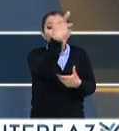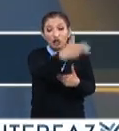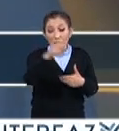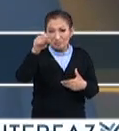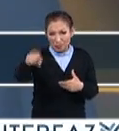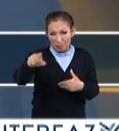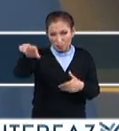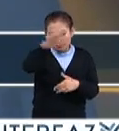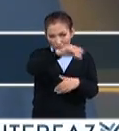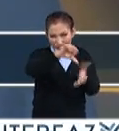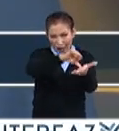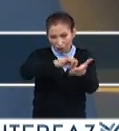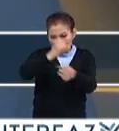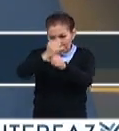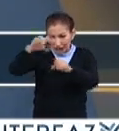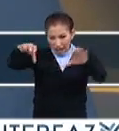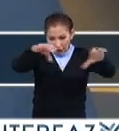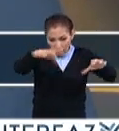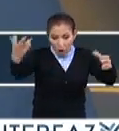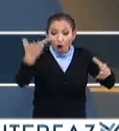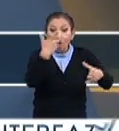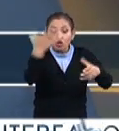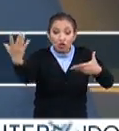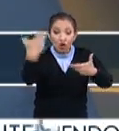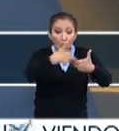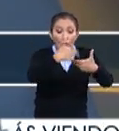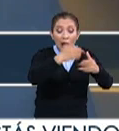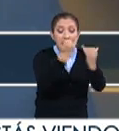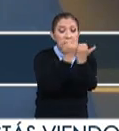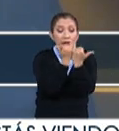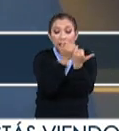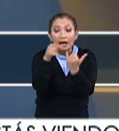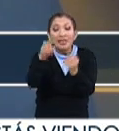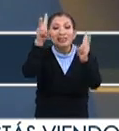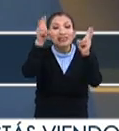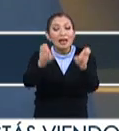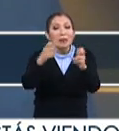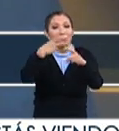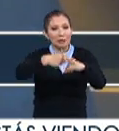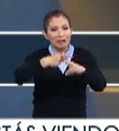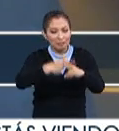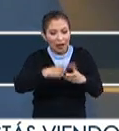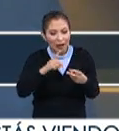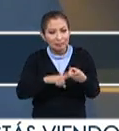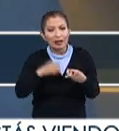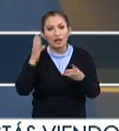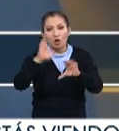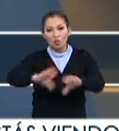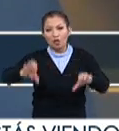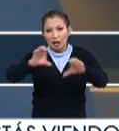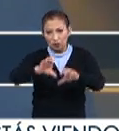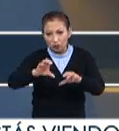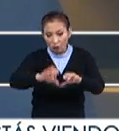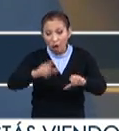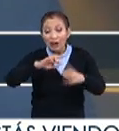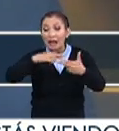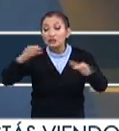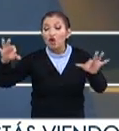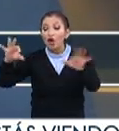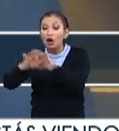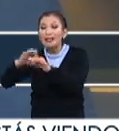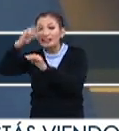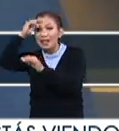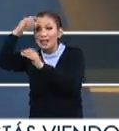estos centros de investigación. ¿Y qué tienen en común? Pues que trabajan temas de matemáticas y computación relacionados